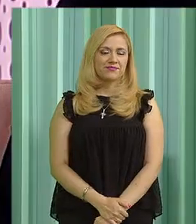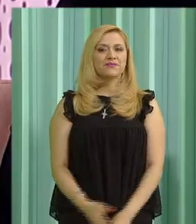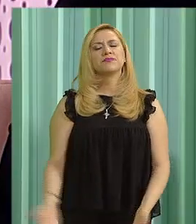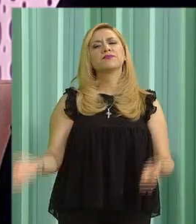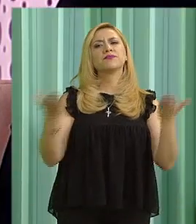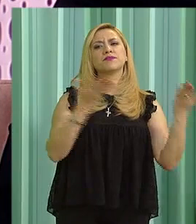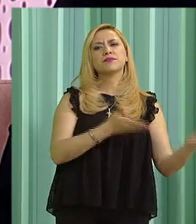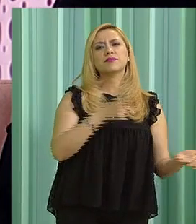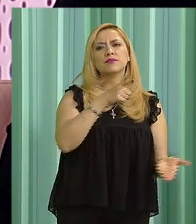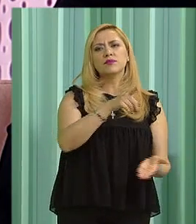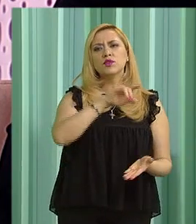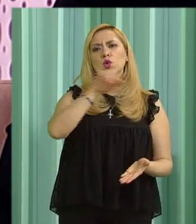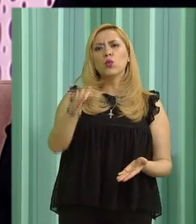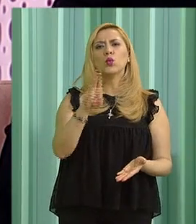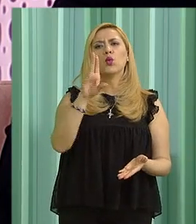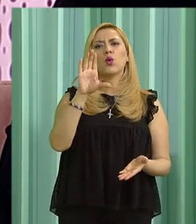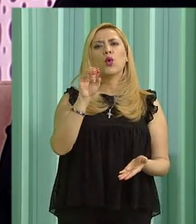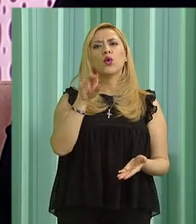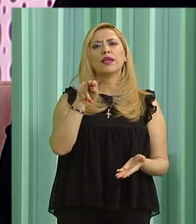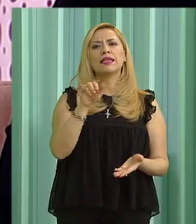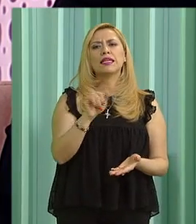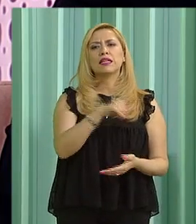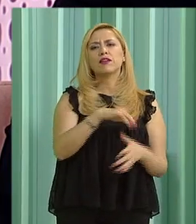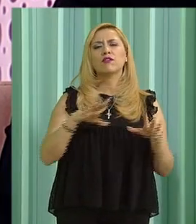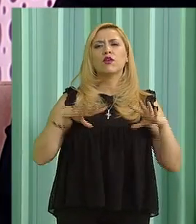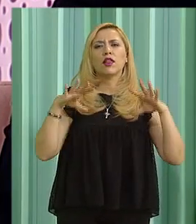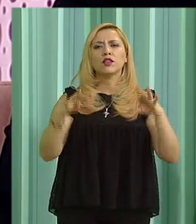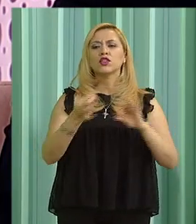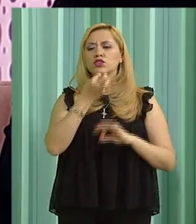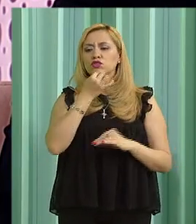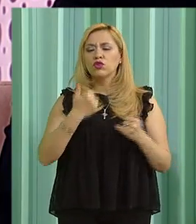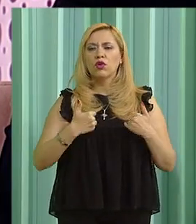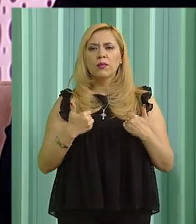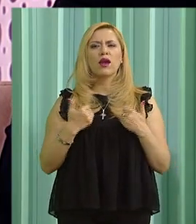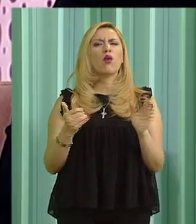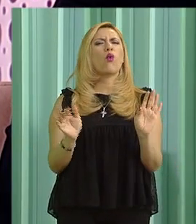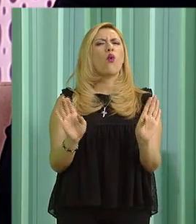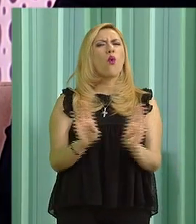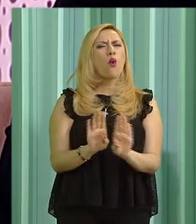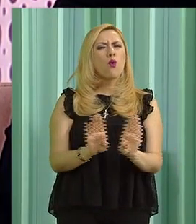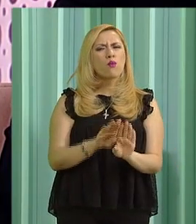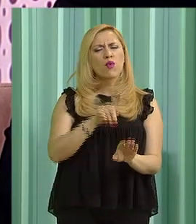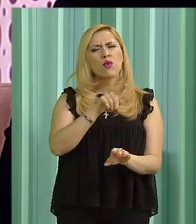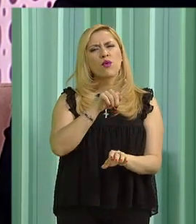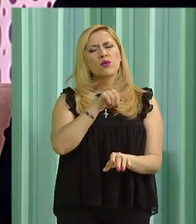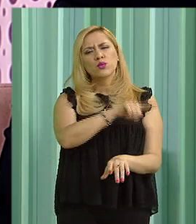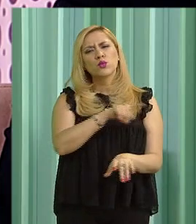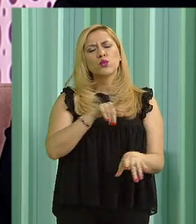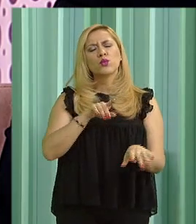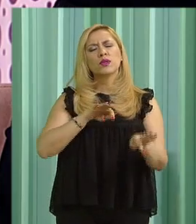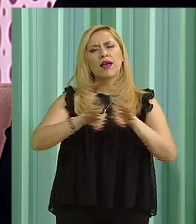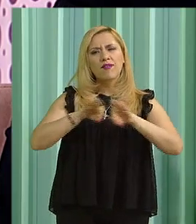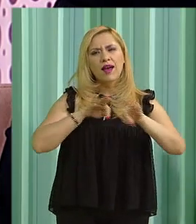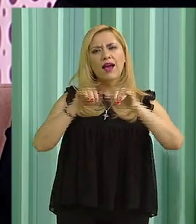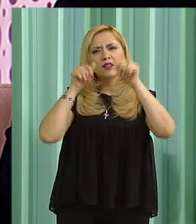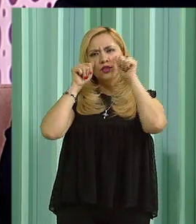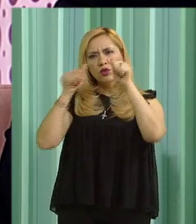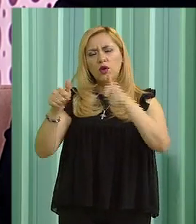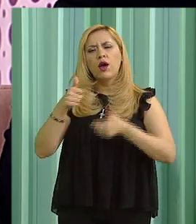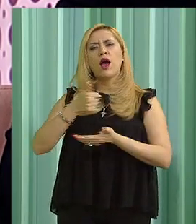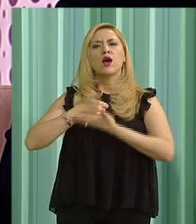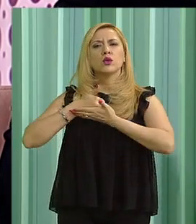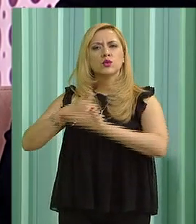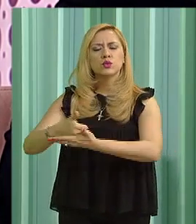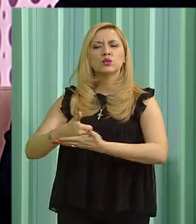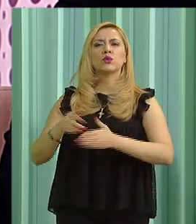de Juconi, Fundación Juconi, con niñez y adolescencia, ¿cómo es trabajar esta temática del apoyo, de